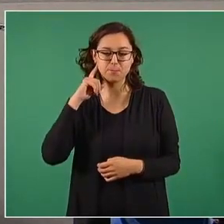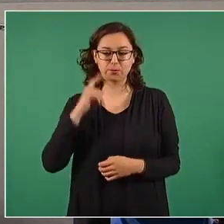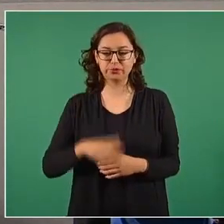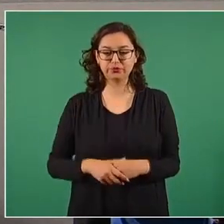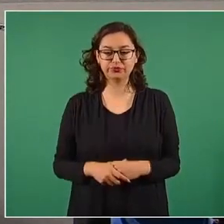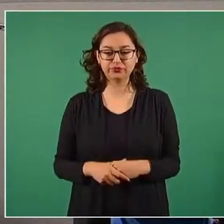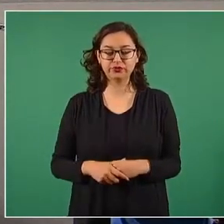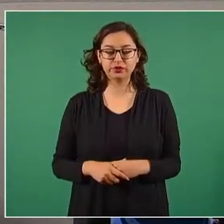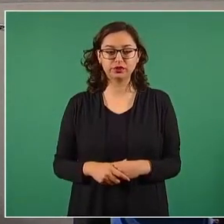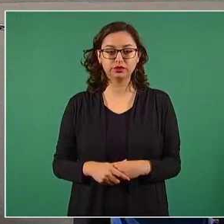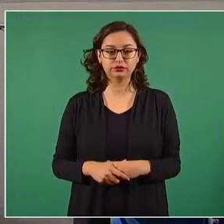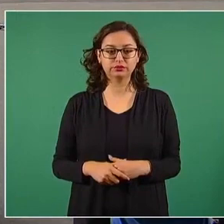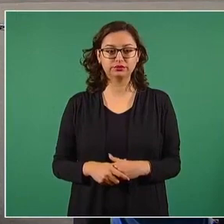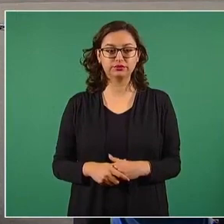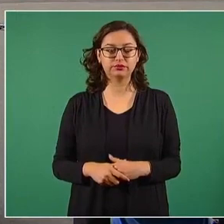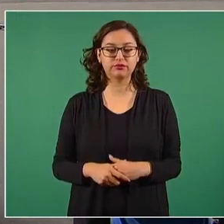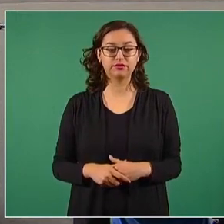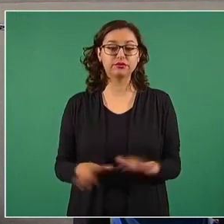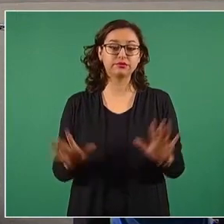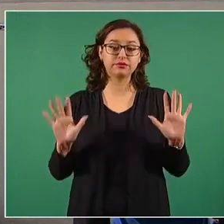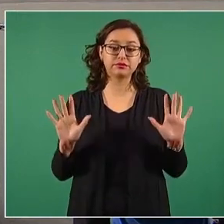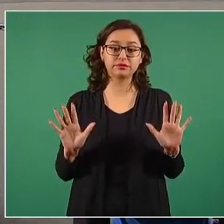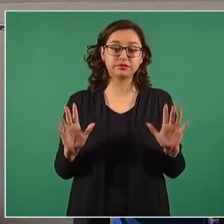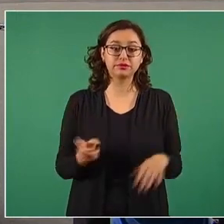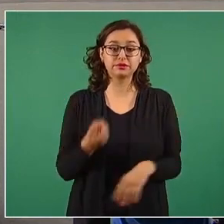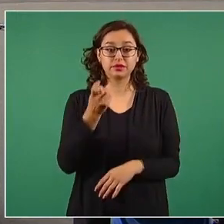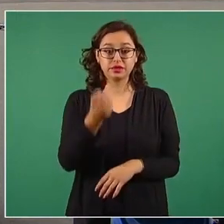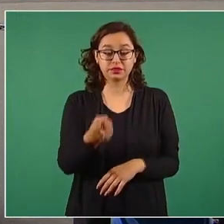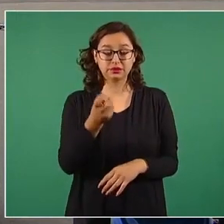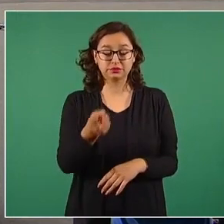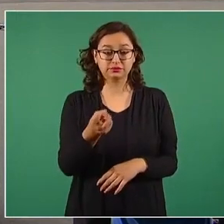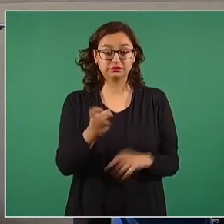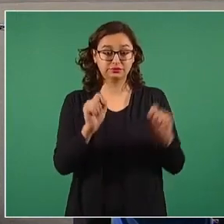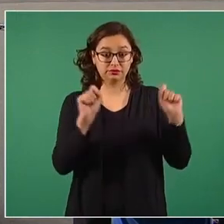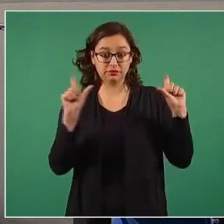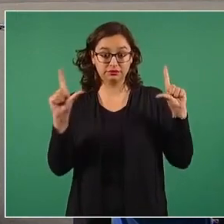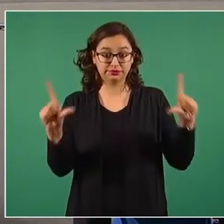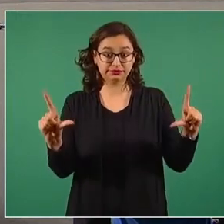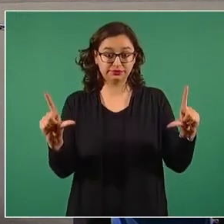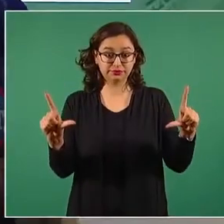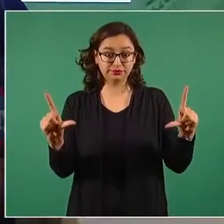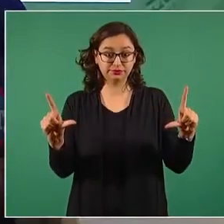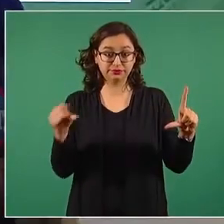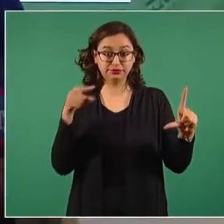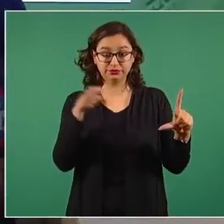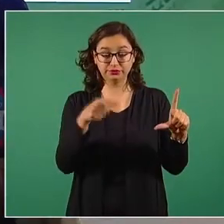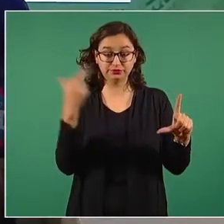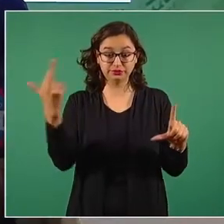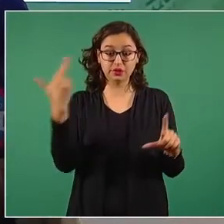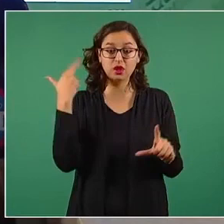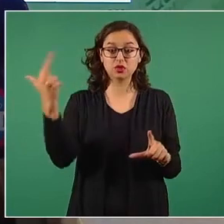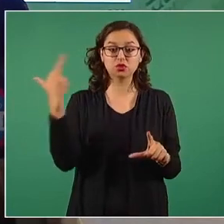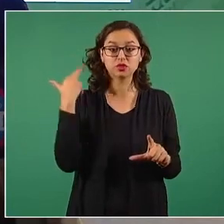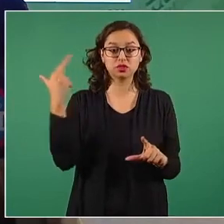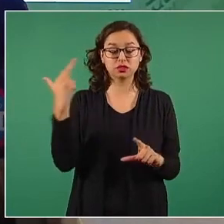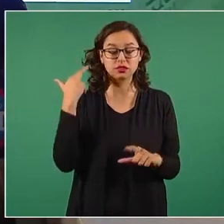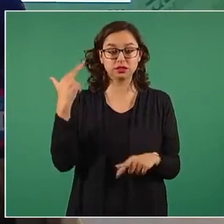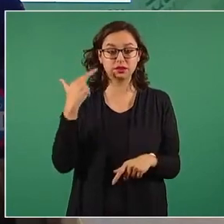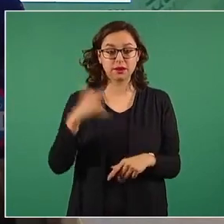Sí, bueno, ya. Pero bueno, ¿esto es qué es? Este es radio.